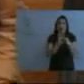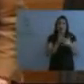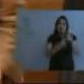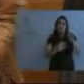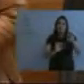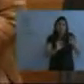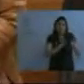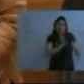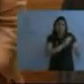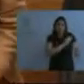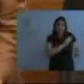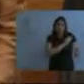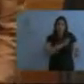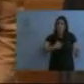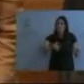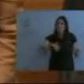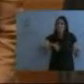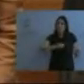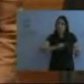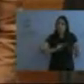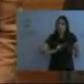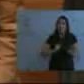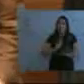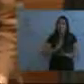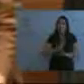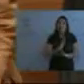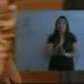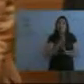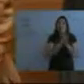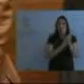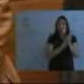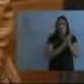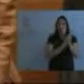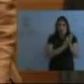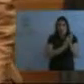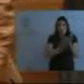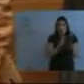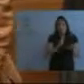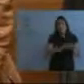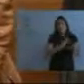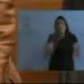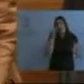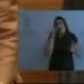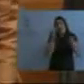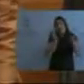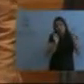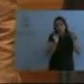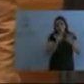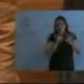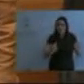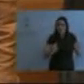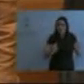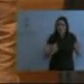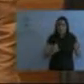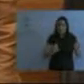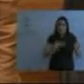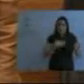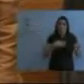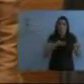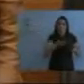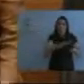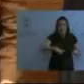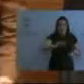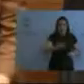de su pregunta, nosotros hemos planteado bonificaciones para aquellas actividades, aquellas empresas ubicadas en dominio